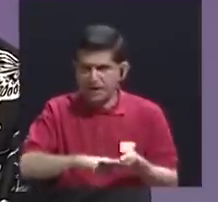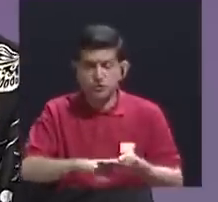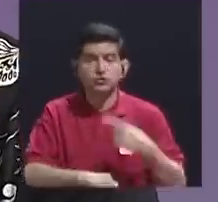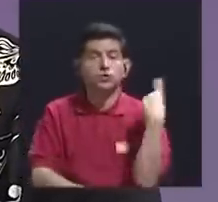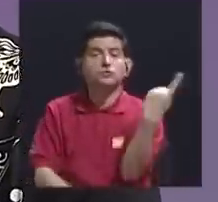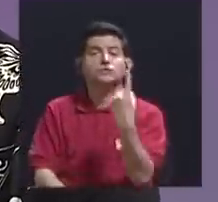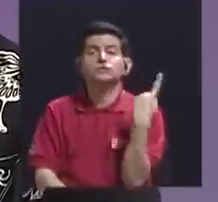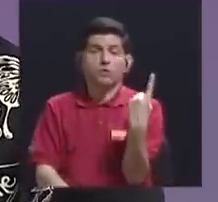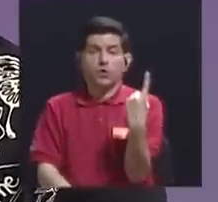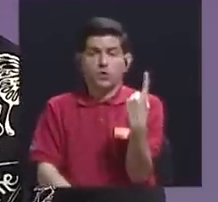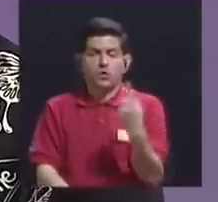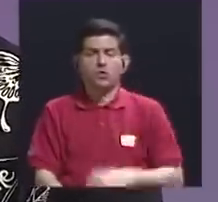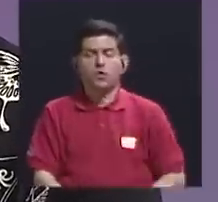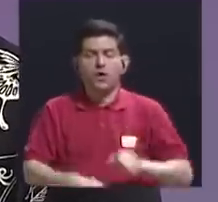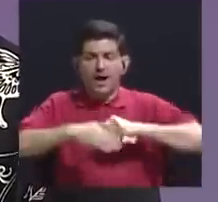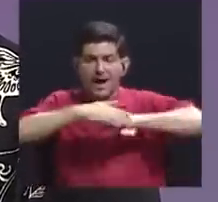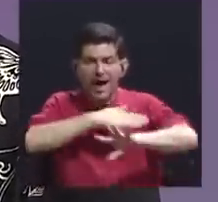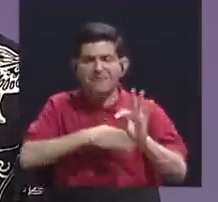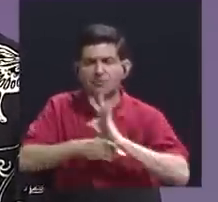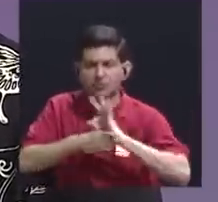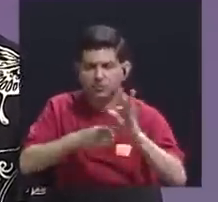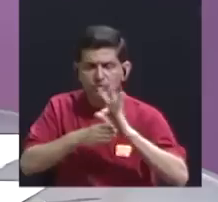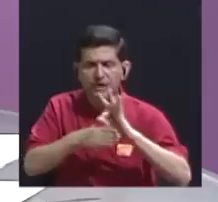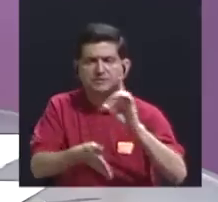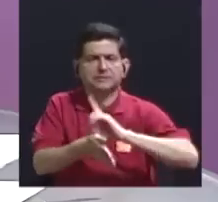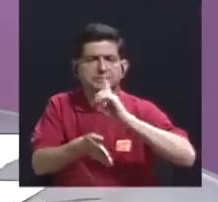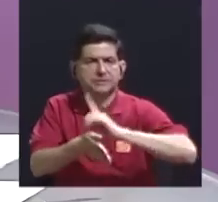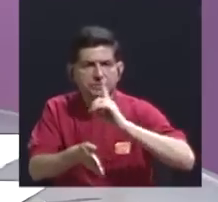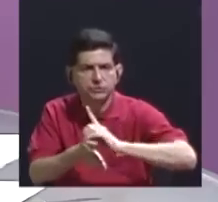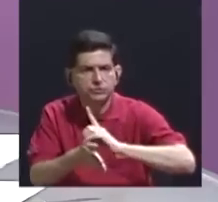únicamente es el aborto terapéutico